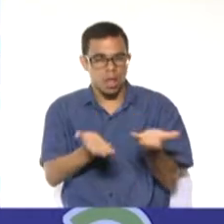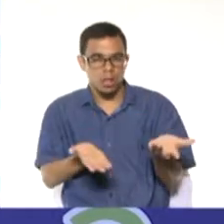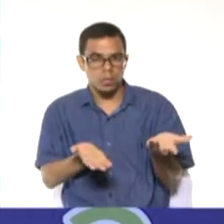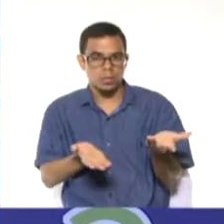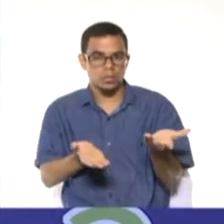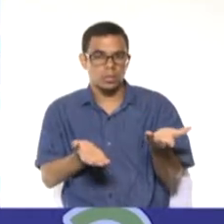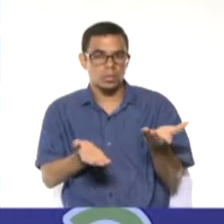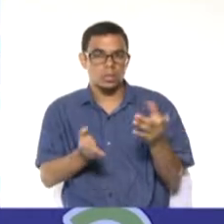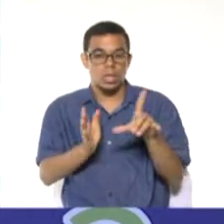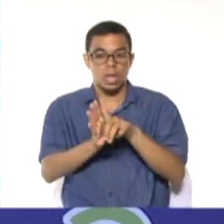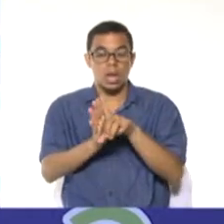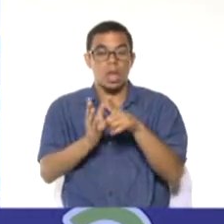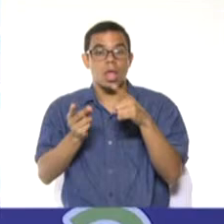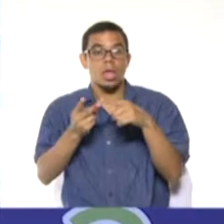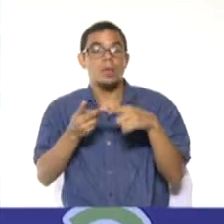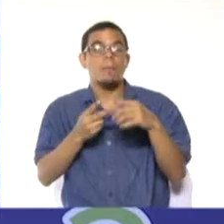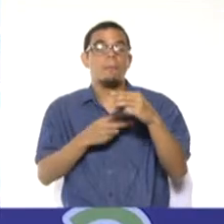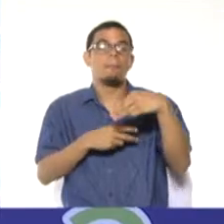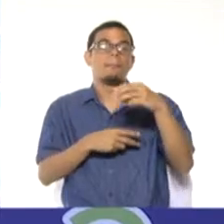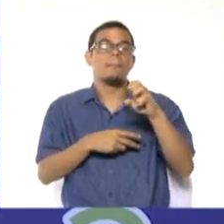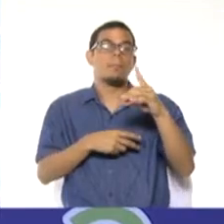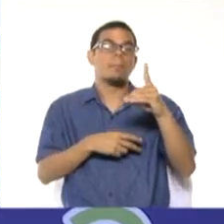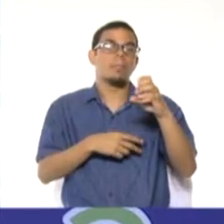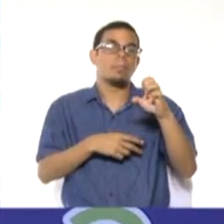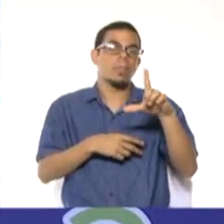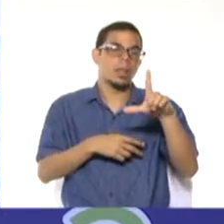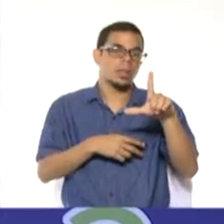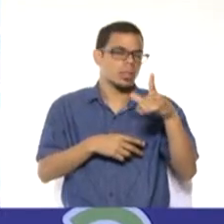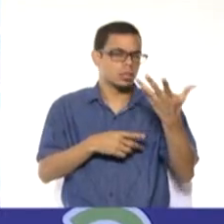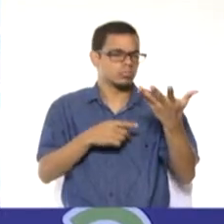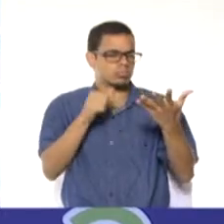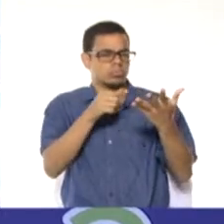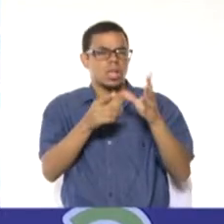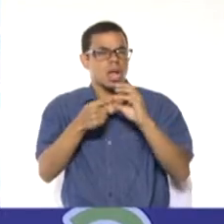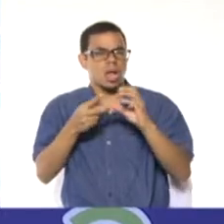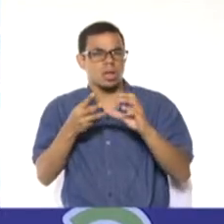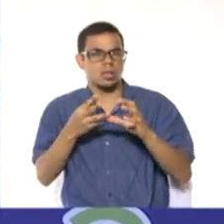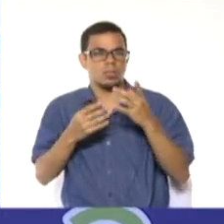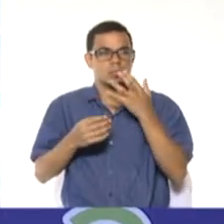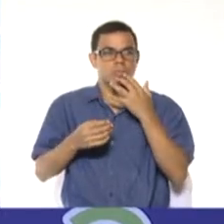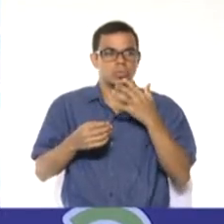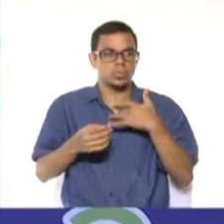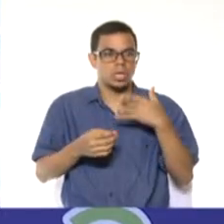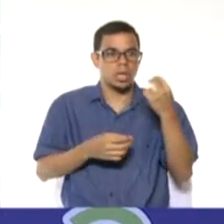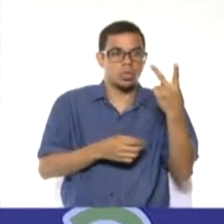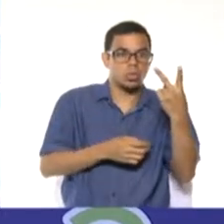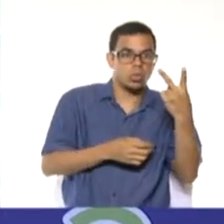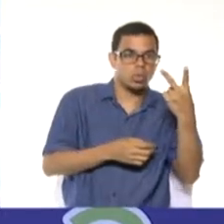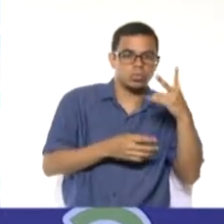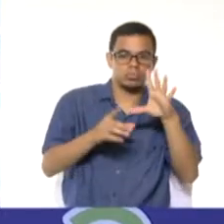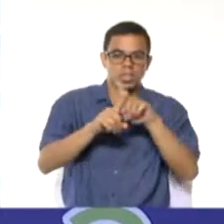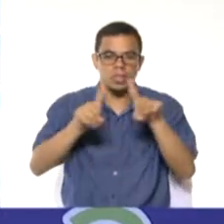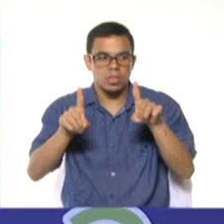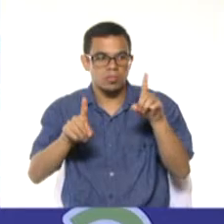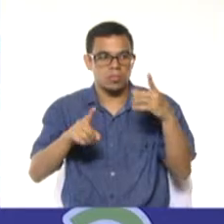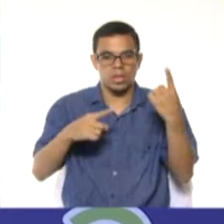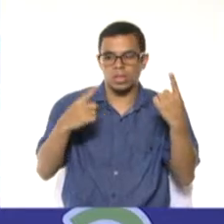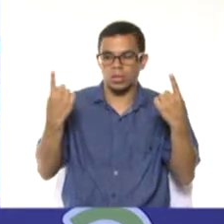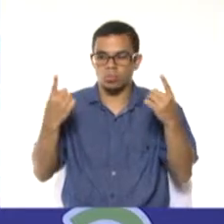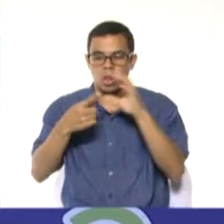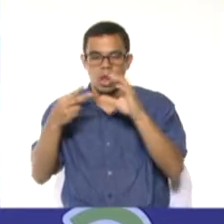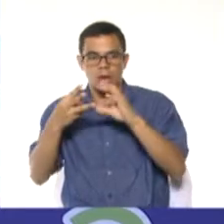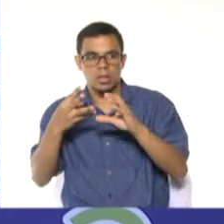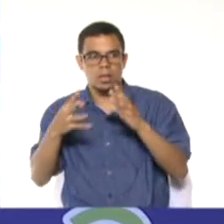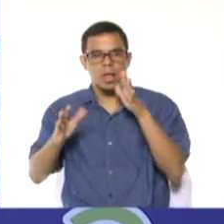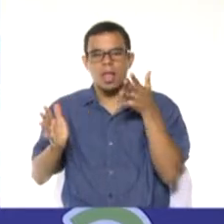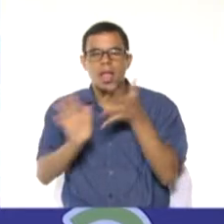refería a la ley en donde cada uno de los caracteres, si teníamos dos individuos que se diferenciaban en una sola característica que iba a